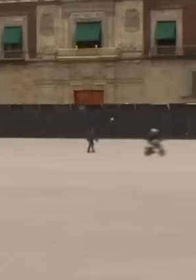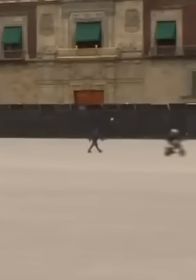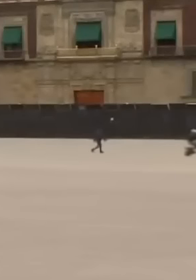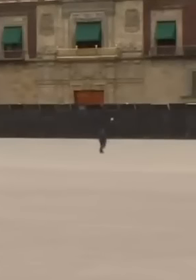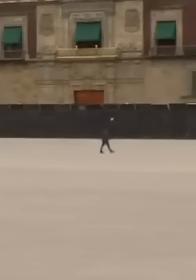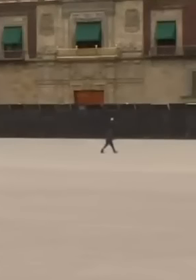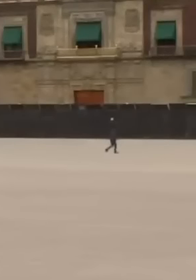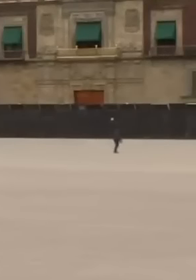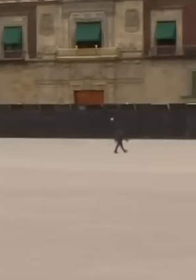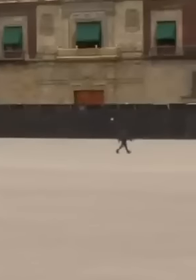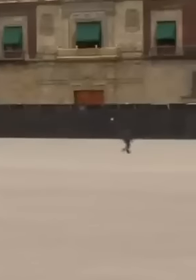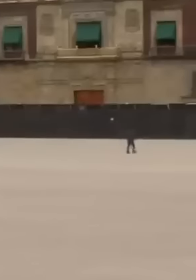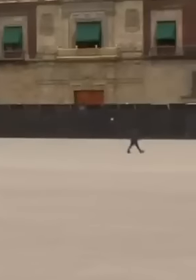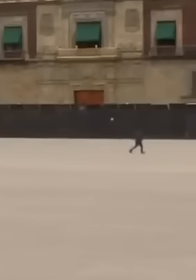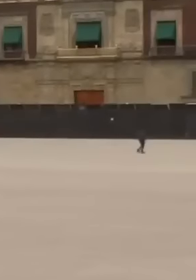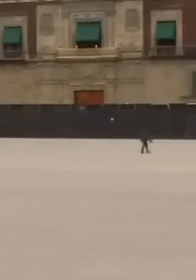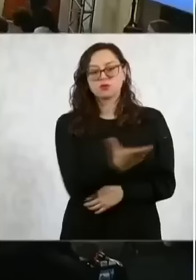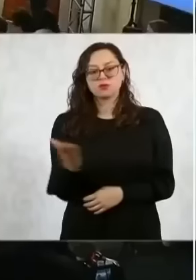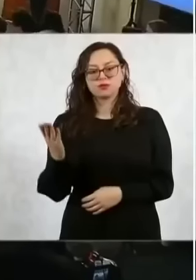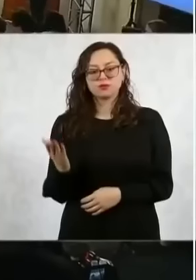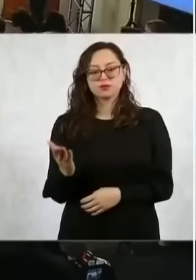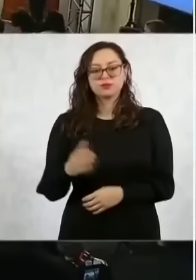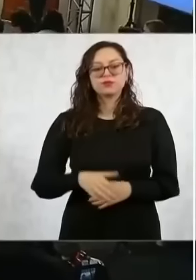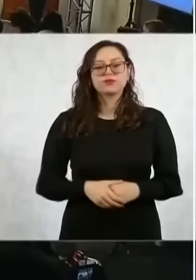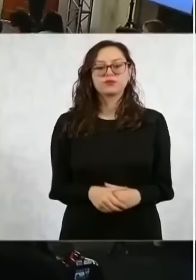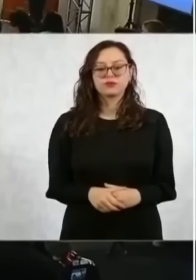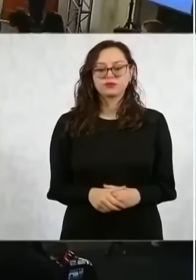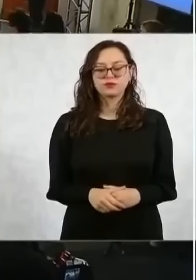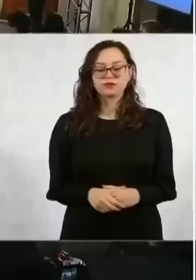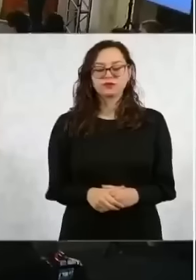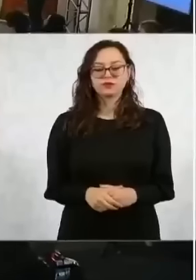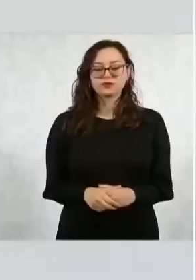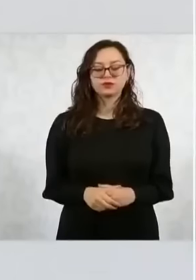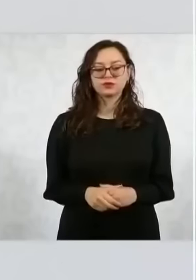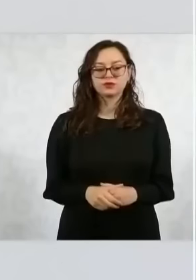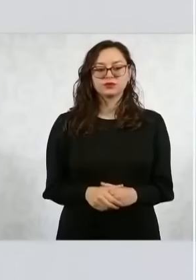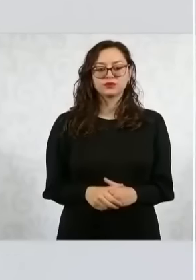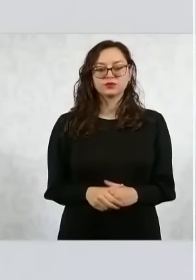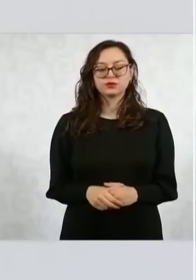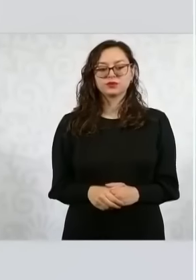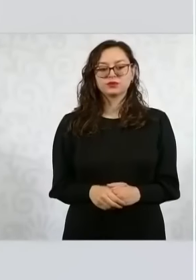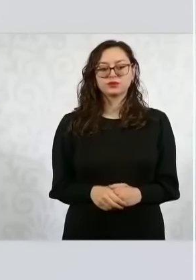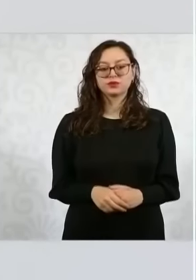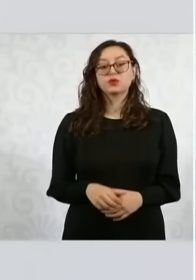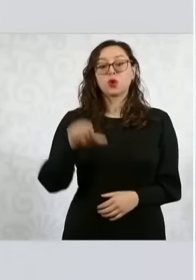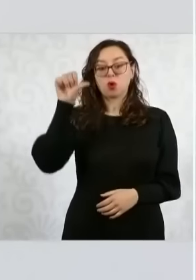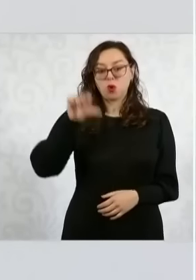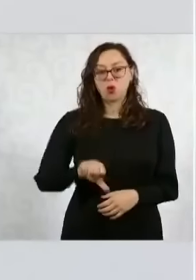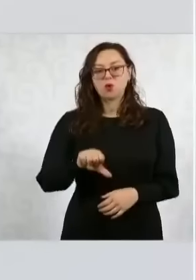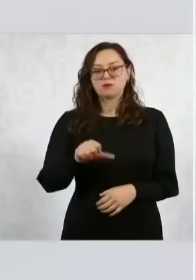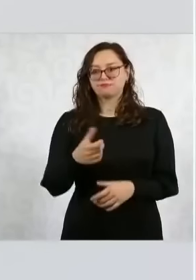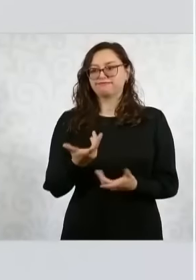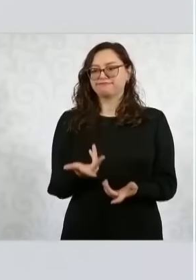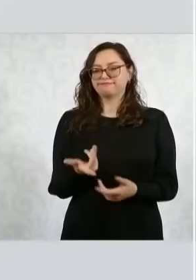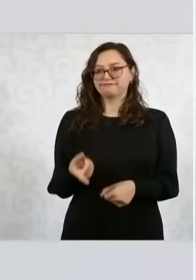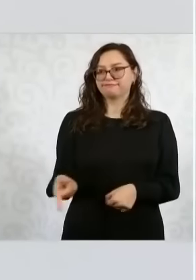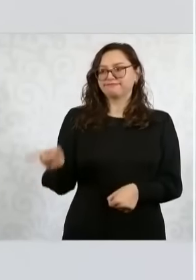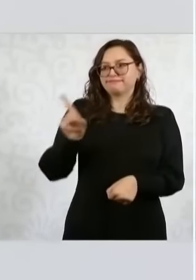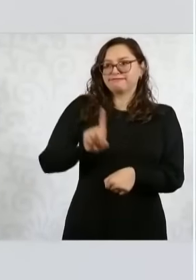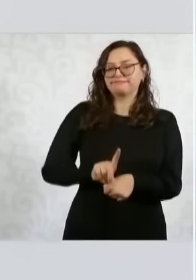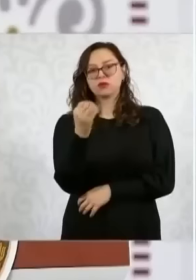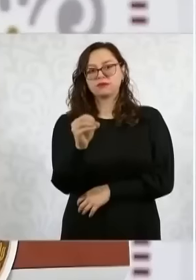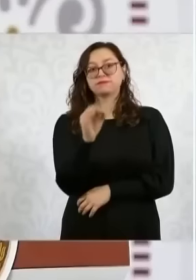tradicional ánimo, solamente sus primeras palabras fueron, hay demasiada gente, esto está muy lleno. Y es que éramos cerca de